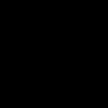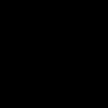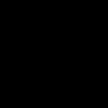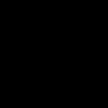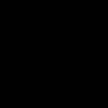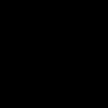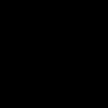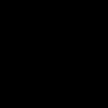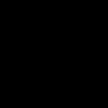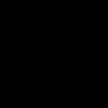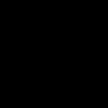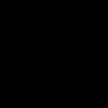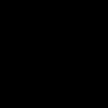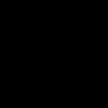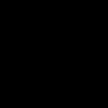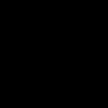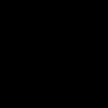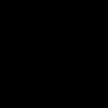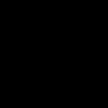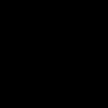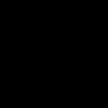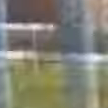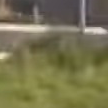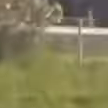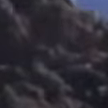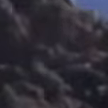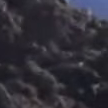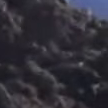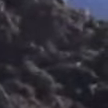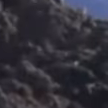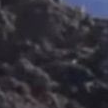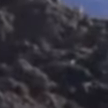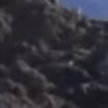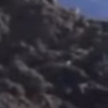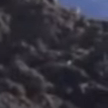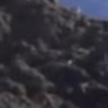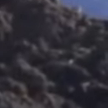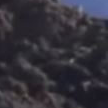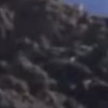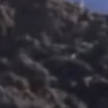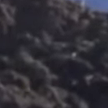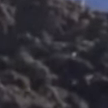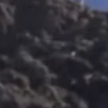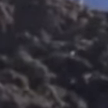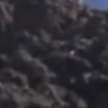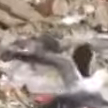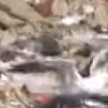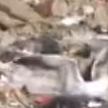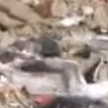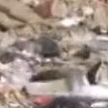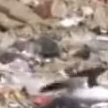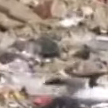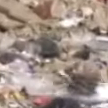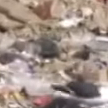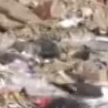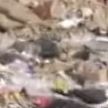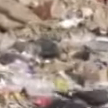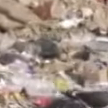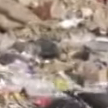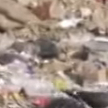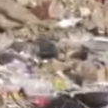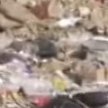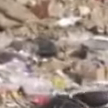Solo en 13, Costa Rica Televisión. Tierra del Fuego es una zona industrial. Los glaciares se van derritiendo y la